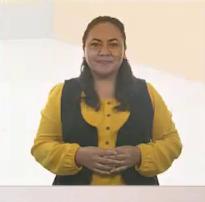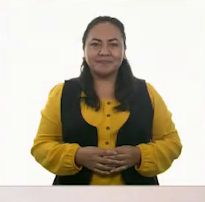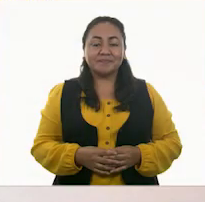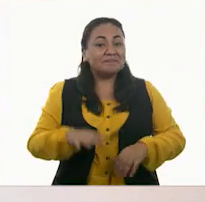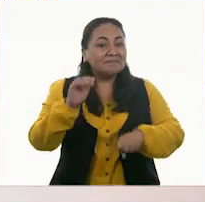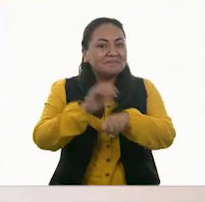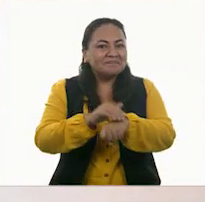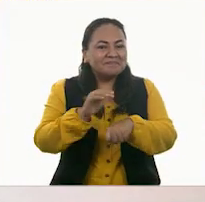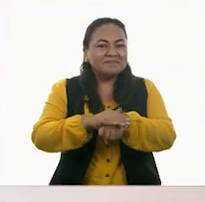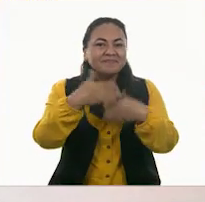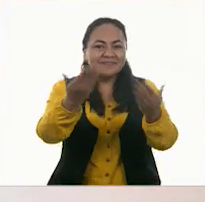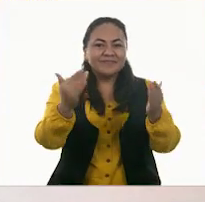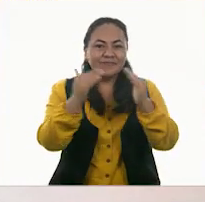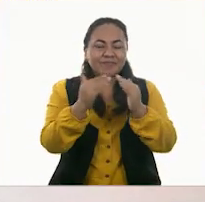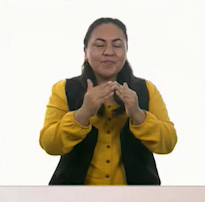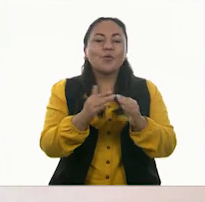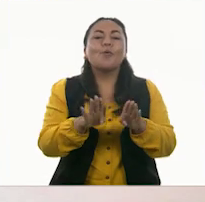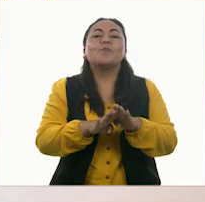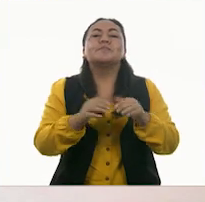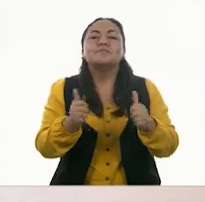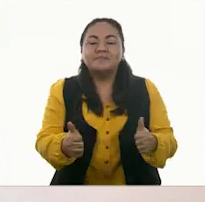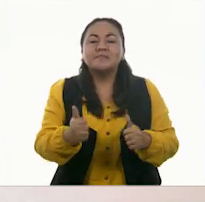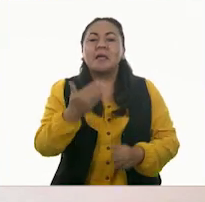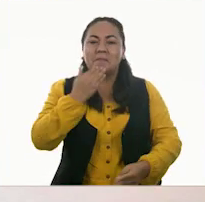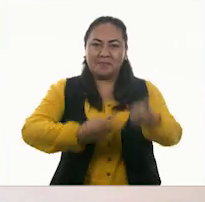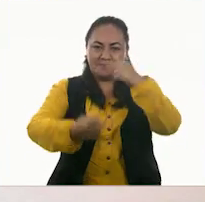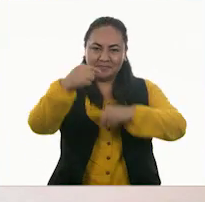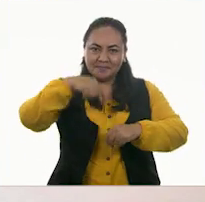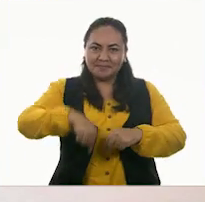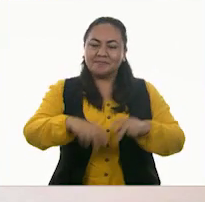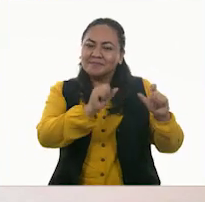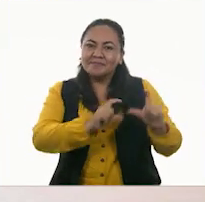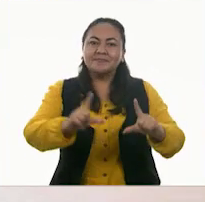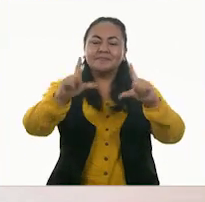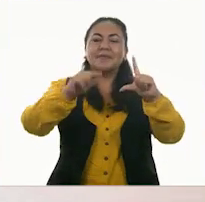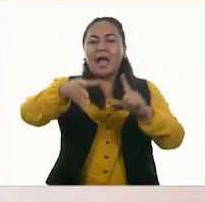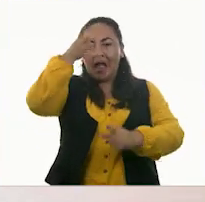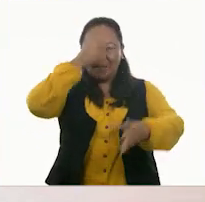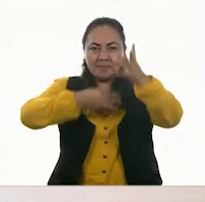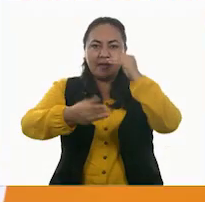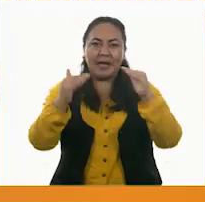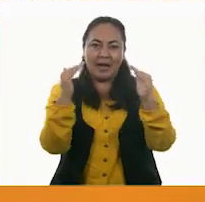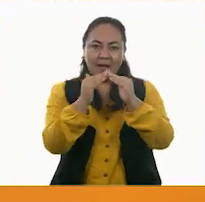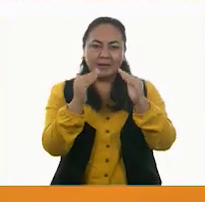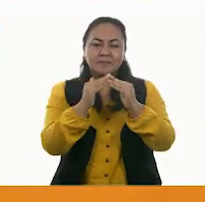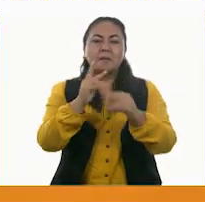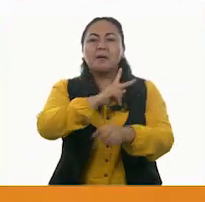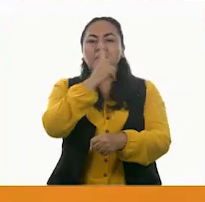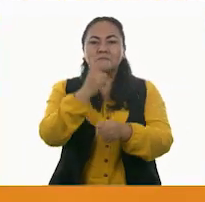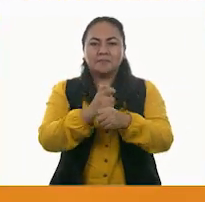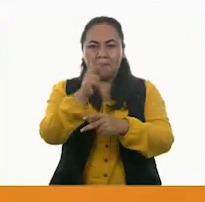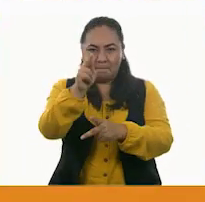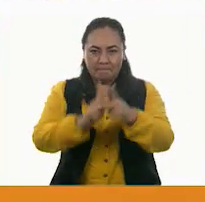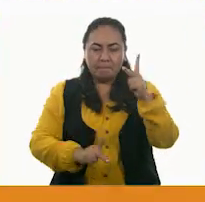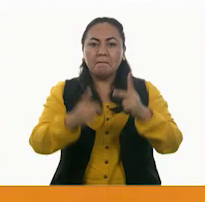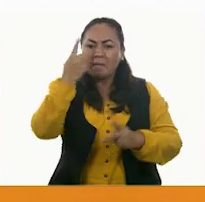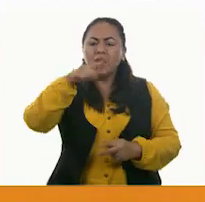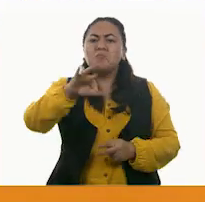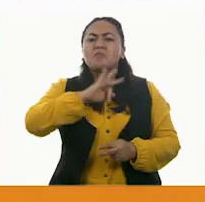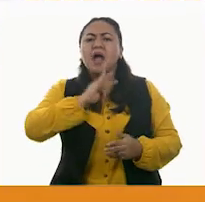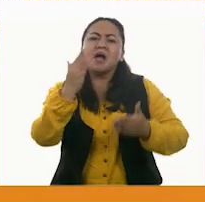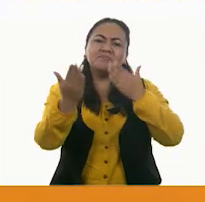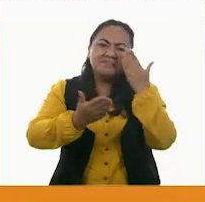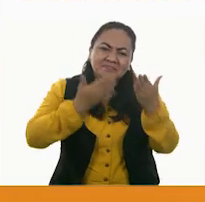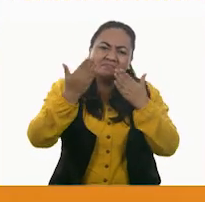Amigos en casita, ¿cómo les va? Les damos la bienvenida a un programa más de Aprende en Casa 2. Un espacio en donde podemos estudiar y